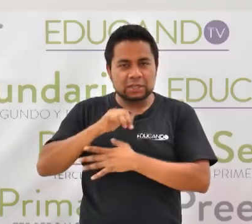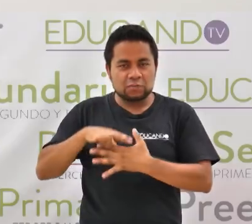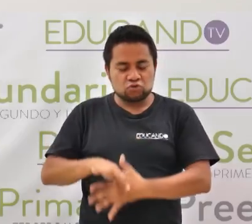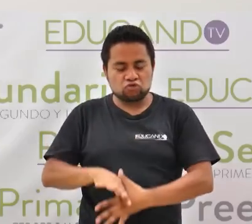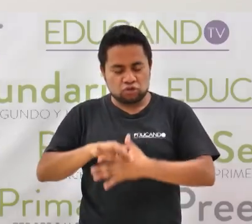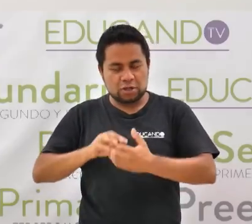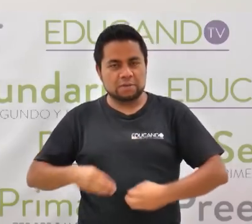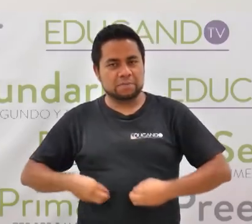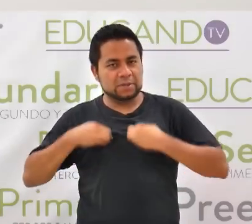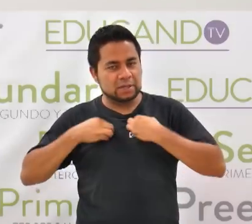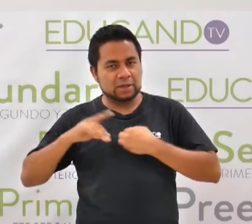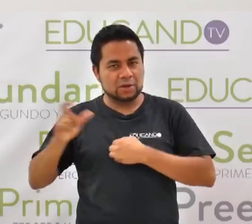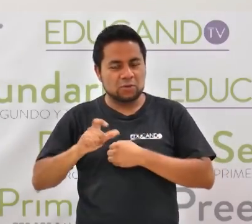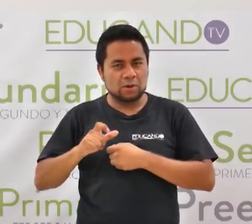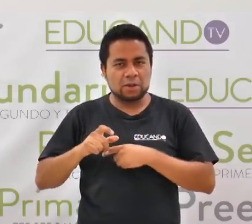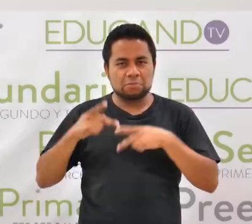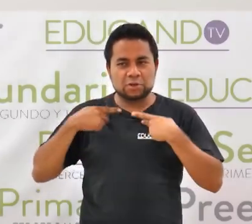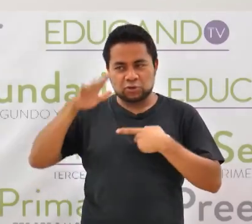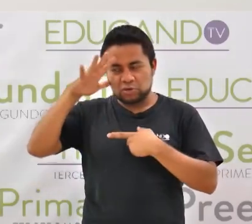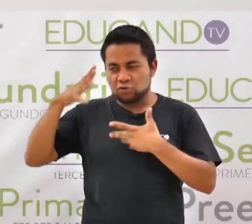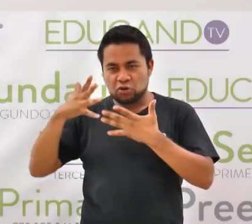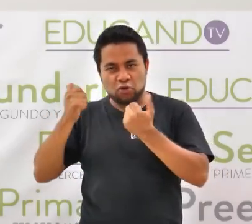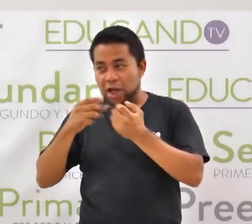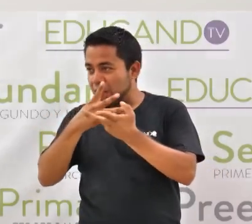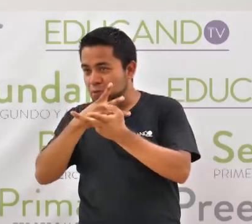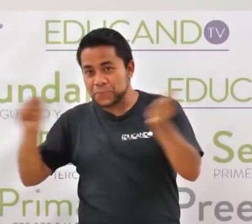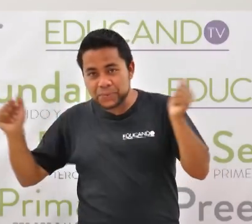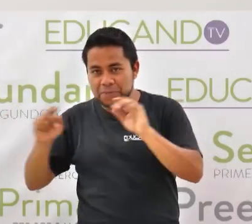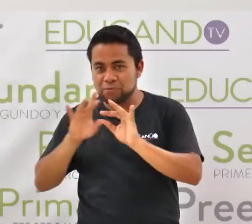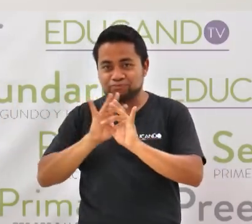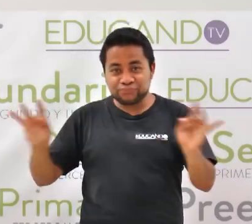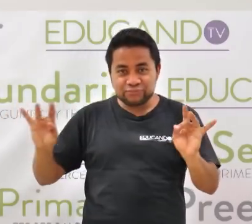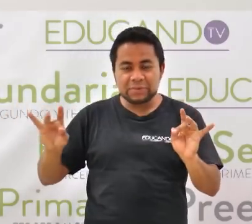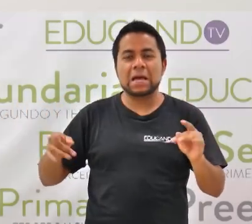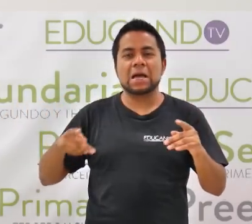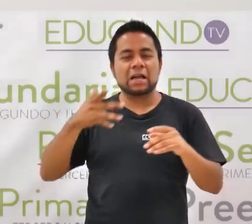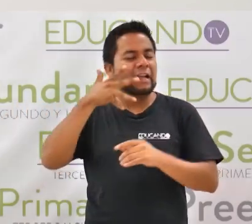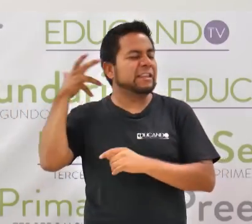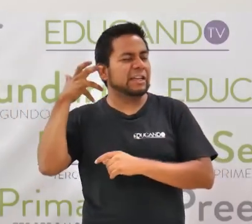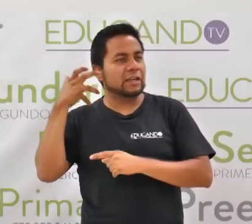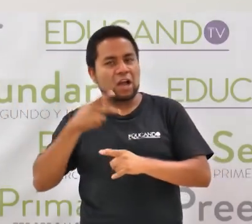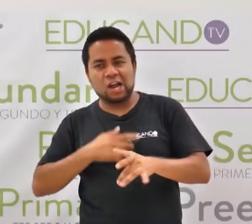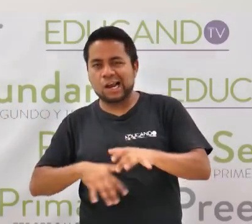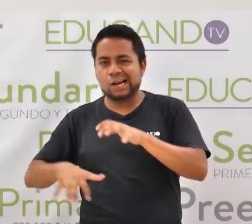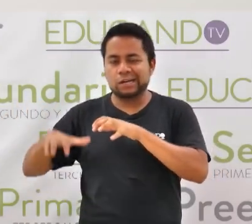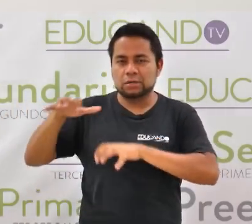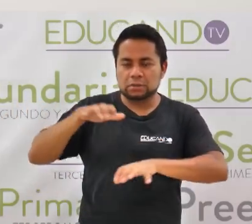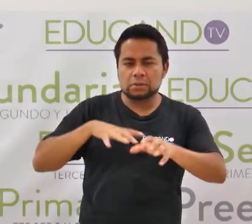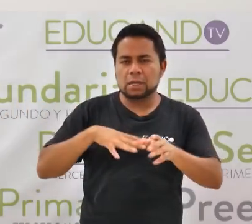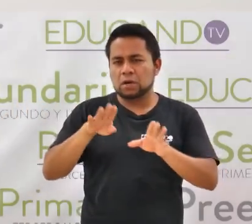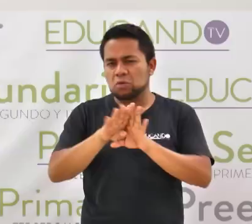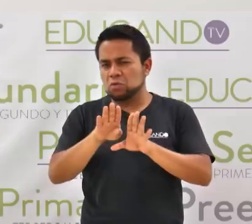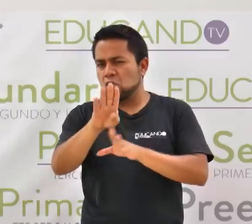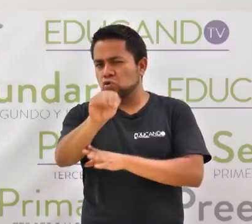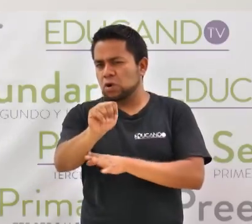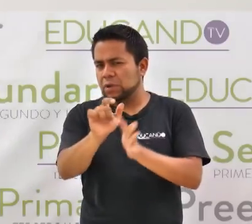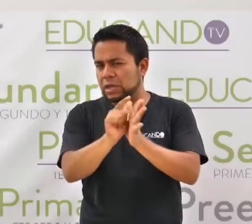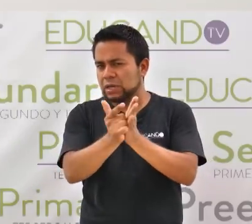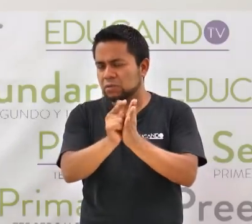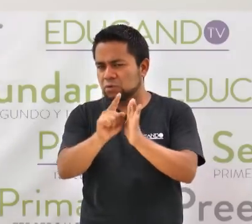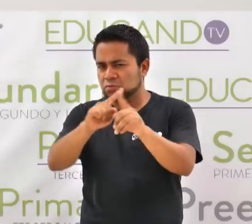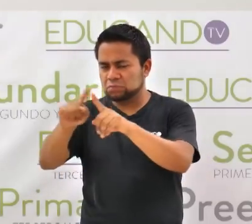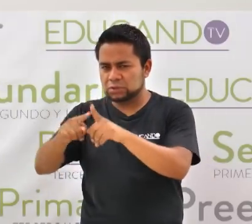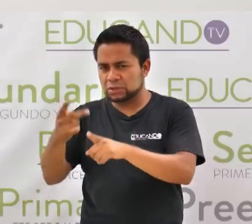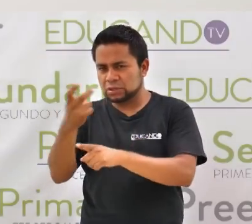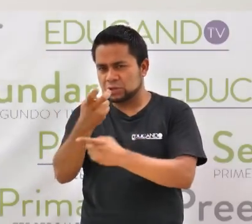adquiere vida cuando los adultos no están ahí. Hay más o menos como unos 9 libros de Calvin y Hobbes